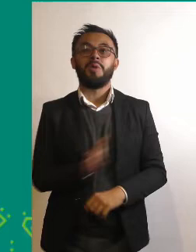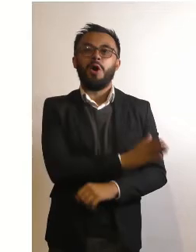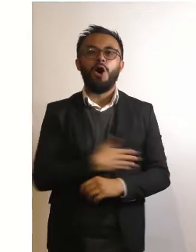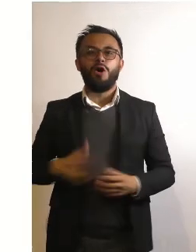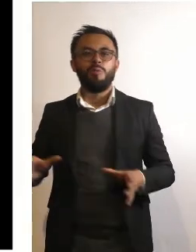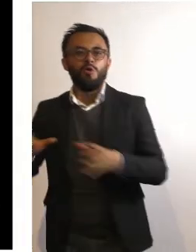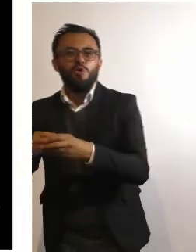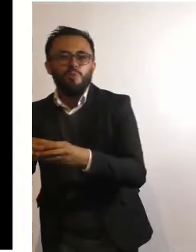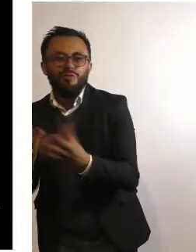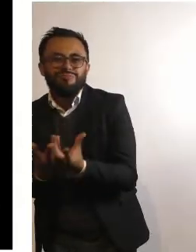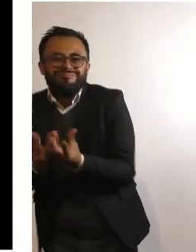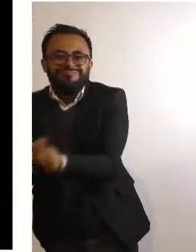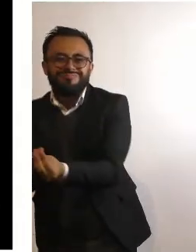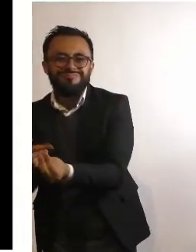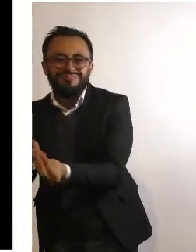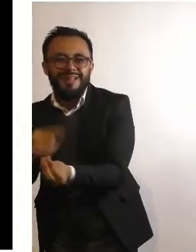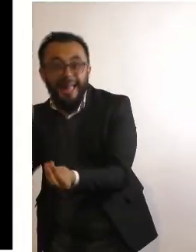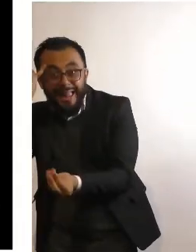Extensión,